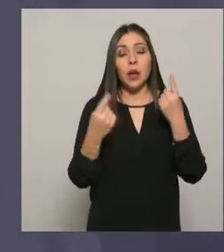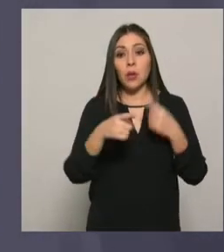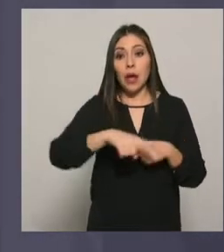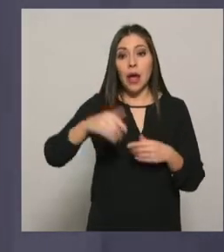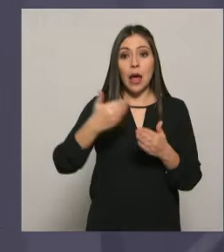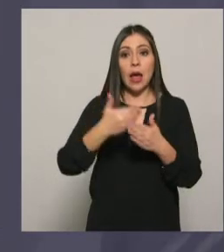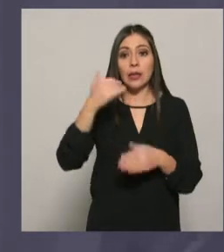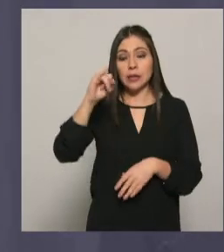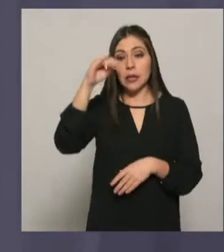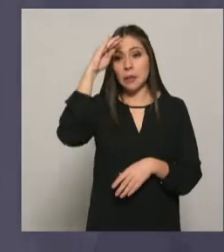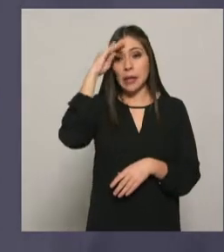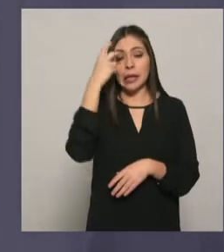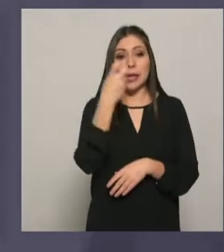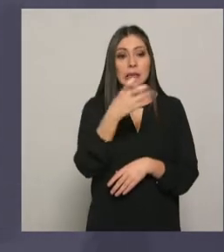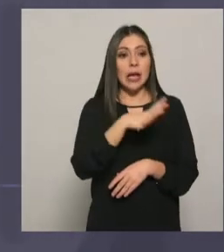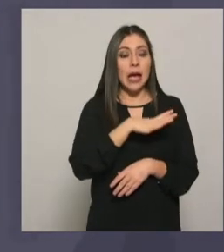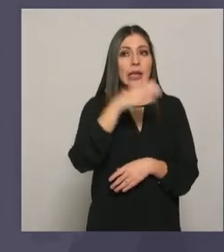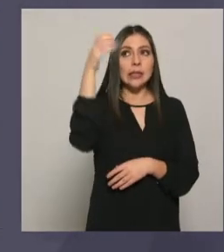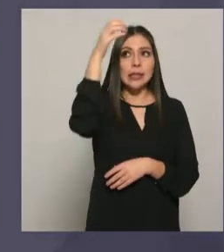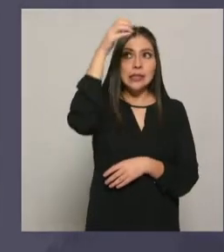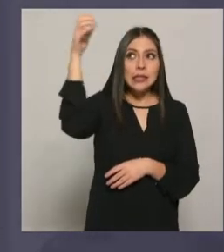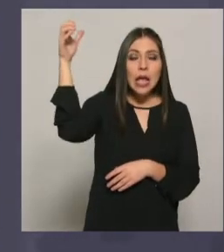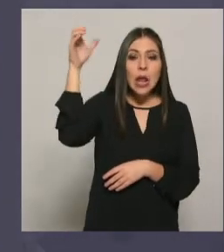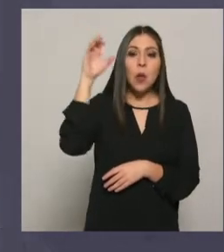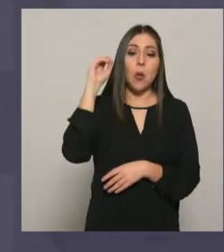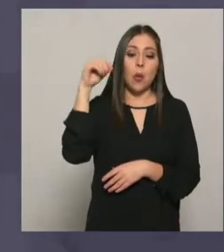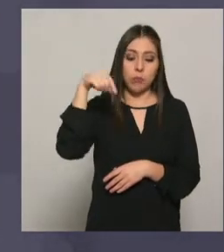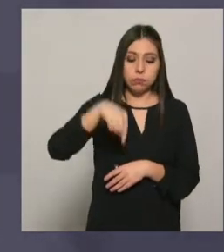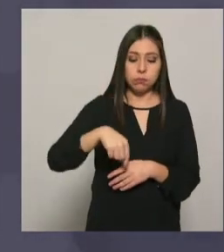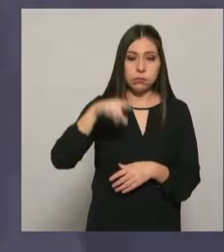infierno. Unos